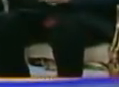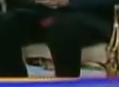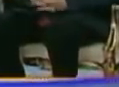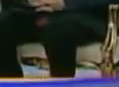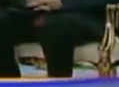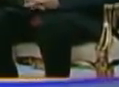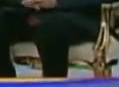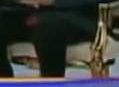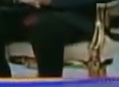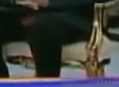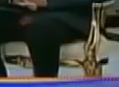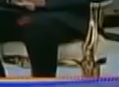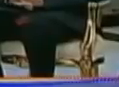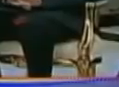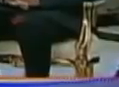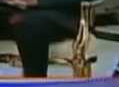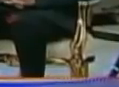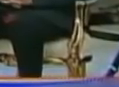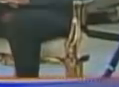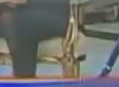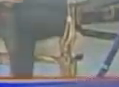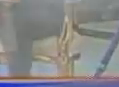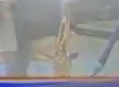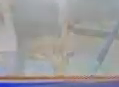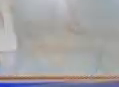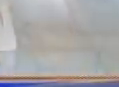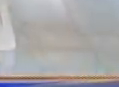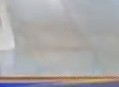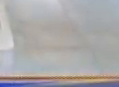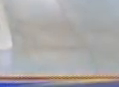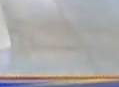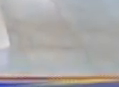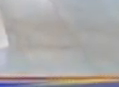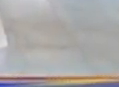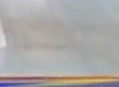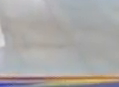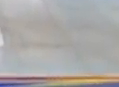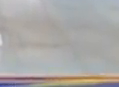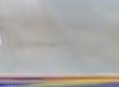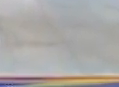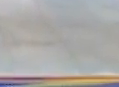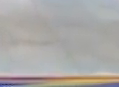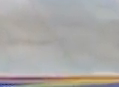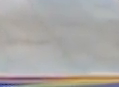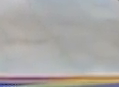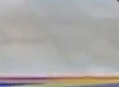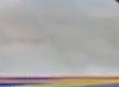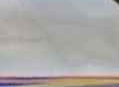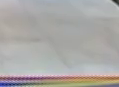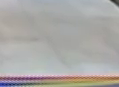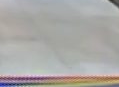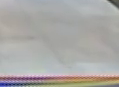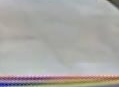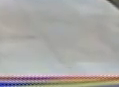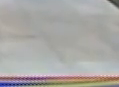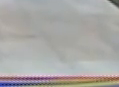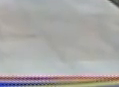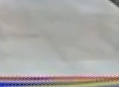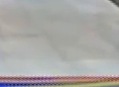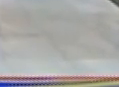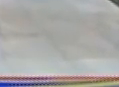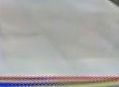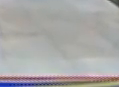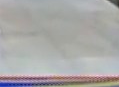ley antibloqueo para el desarrollo nacional y la garantía de los derechos humanos por el ciudadano capitán Diosdado